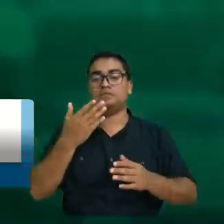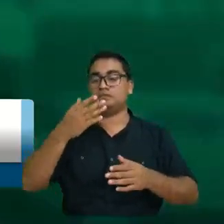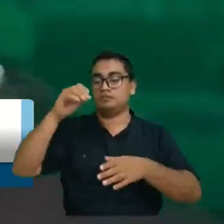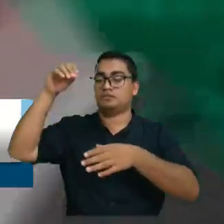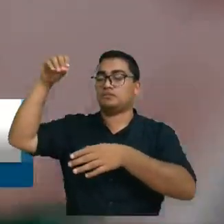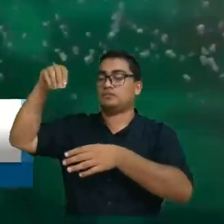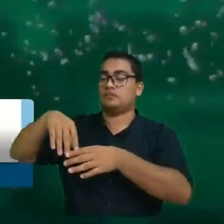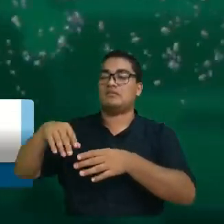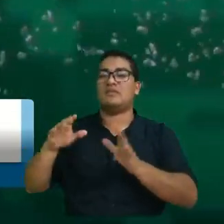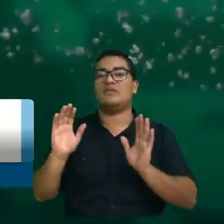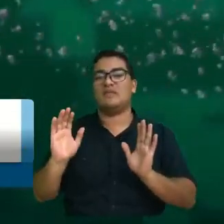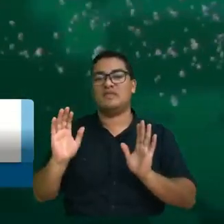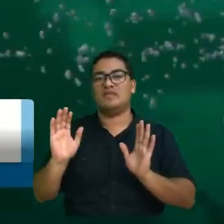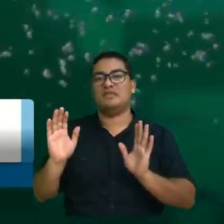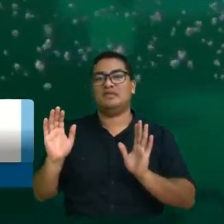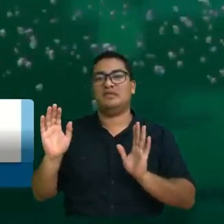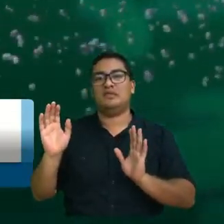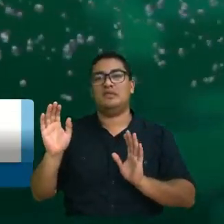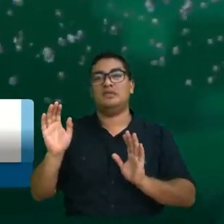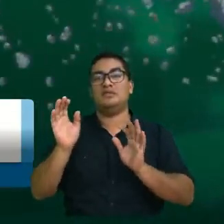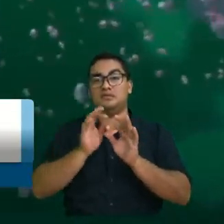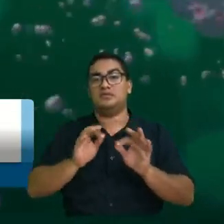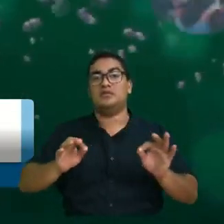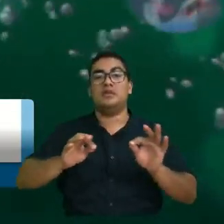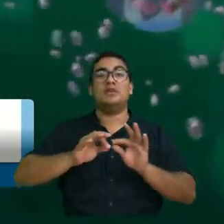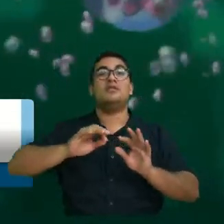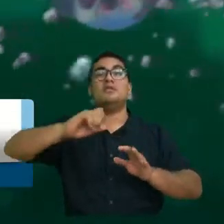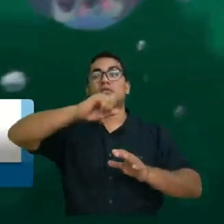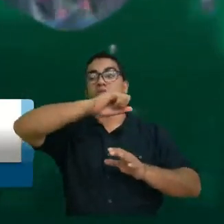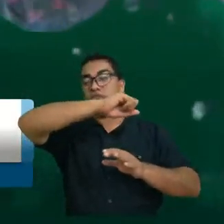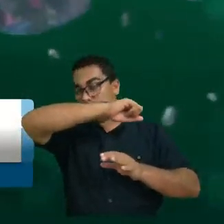y después desechar el pañuelo o estornudar en la cara interna del